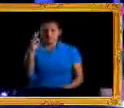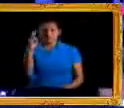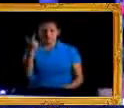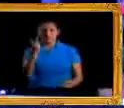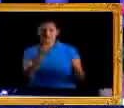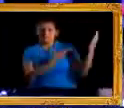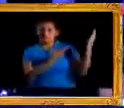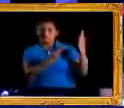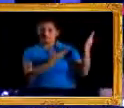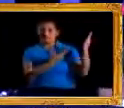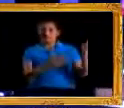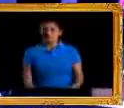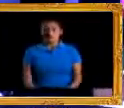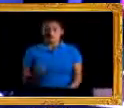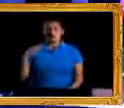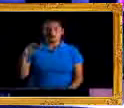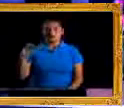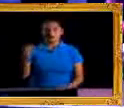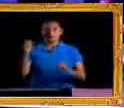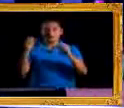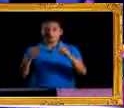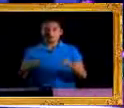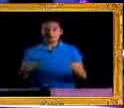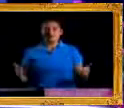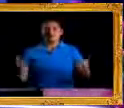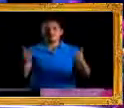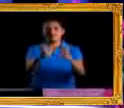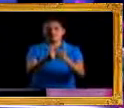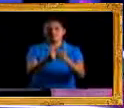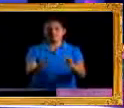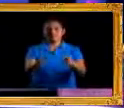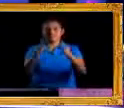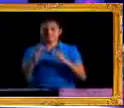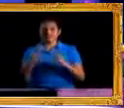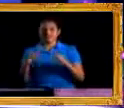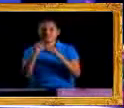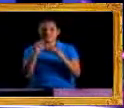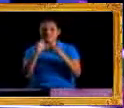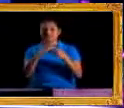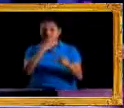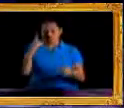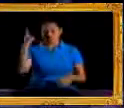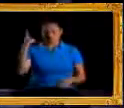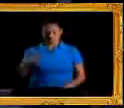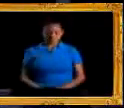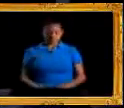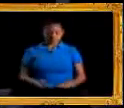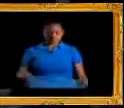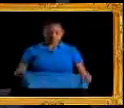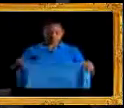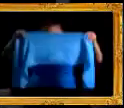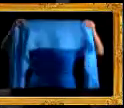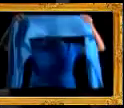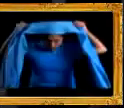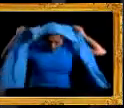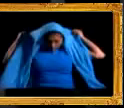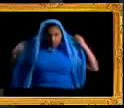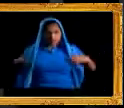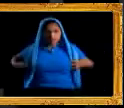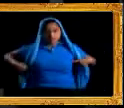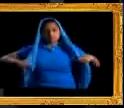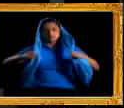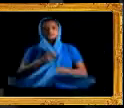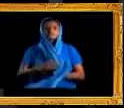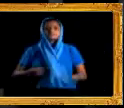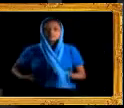han comprado a precio de sangre, y por eso le alabamos y le adoramos. Levante sus manos, vamos a darle gracias al Señor, que